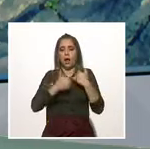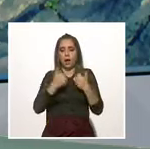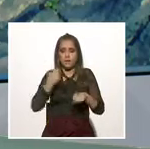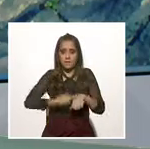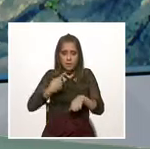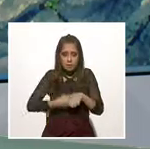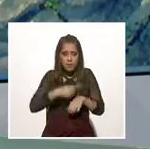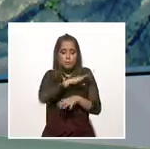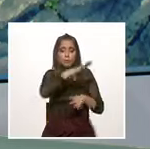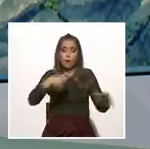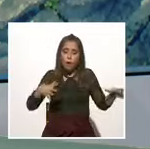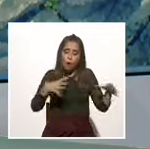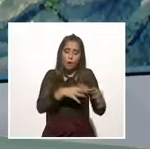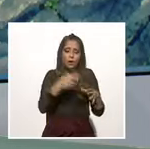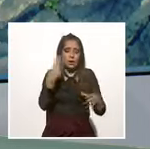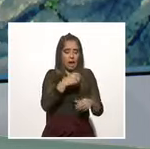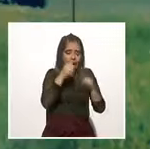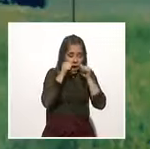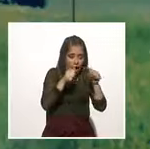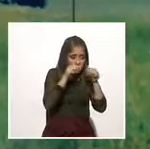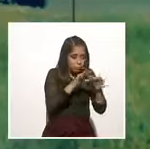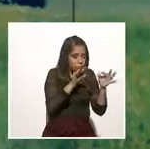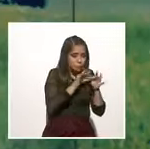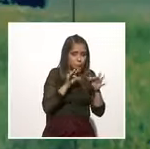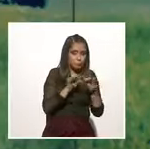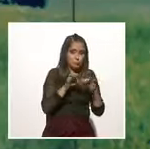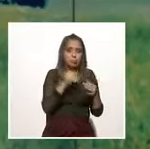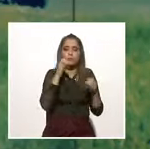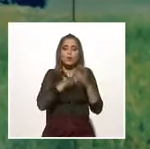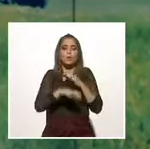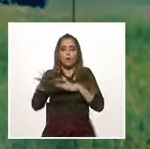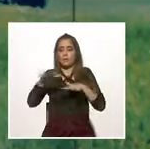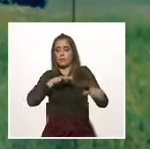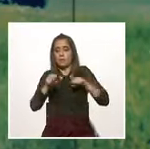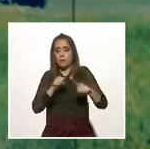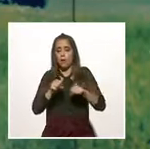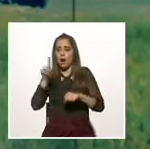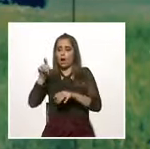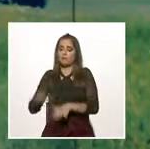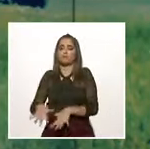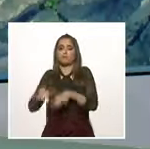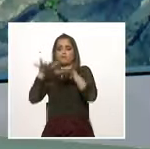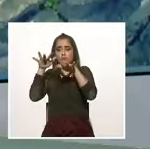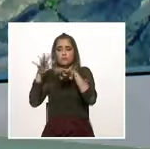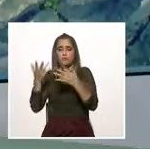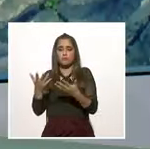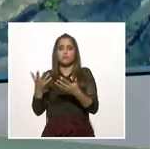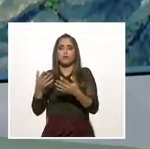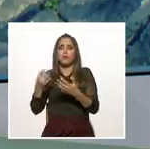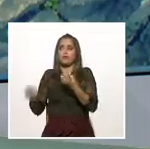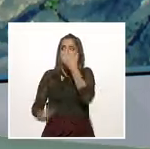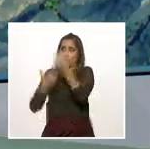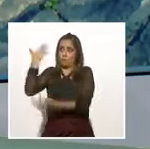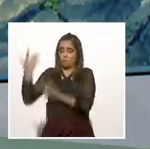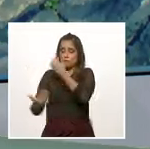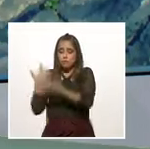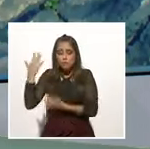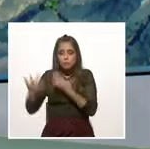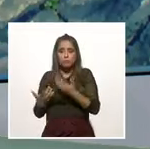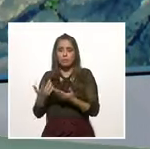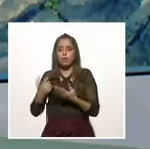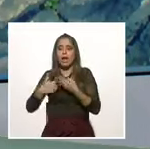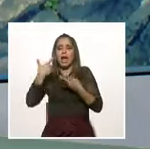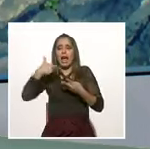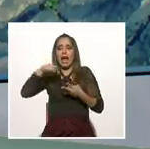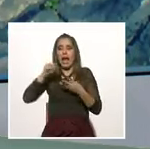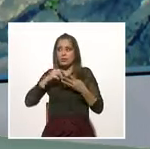sus necesidades las debemos de tomar en cuenta. No es lo mismo el temblor que una inundación, que un conato de incendio, que una fuga de